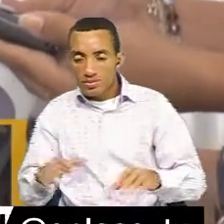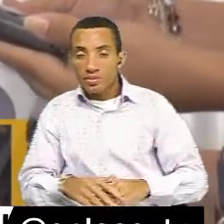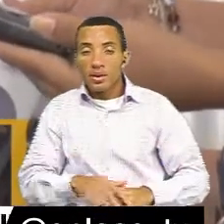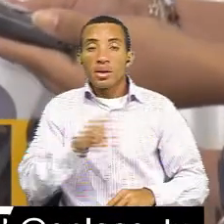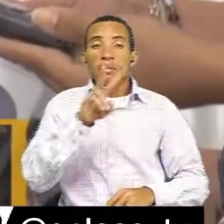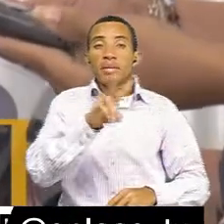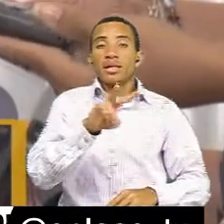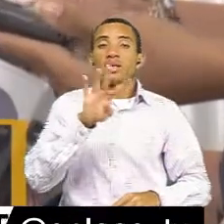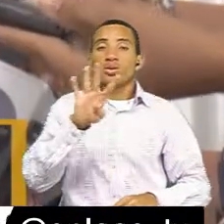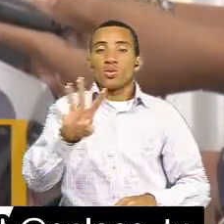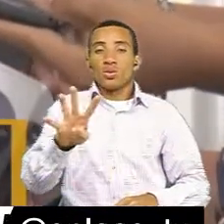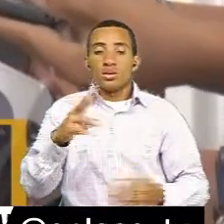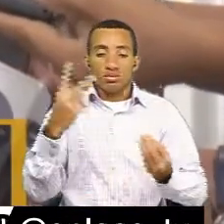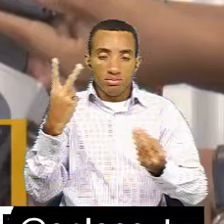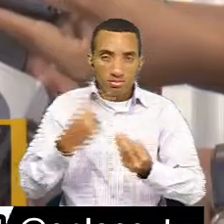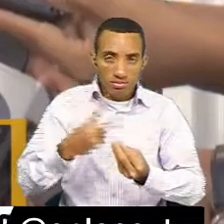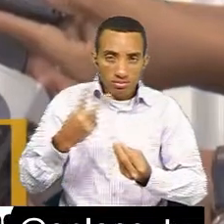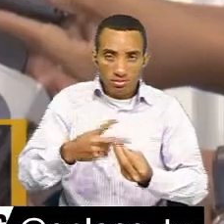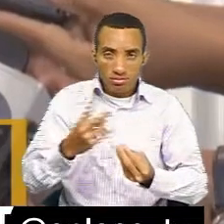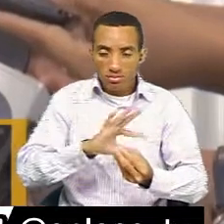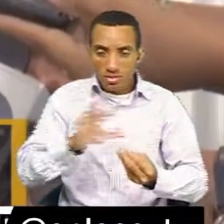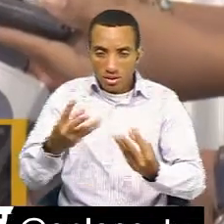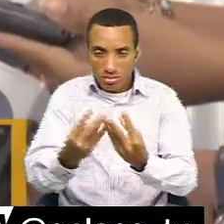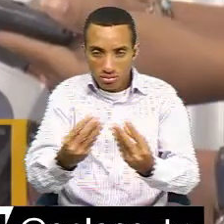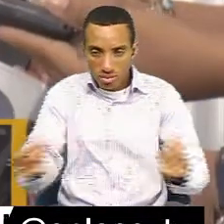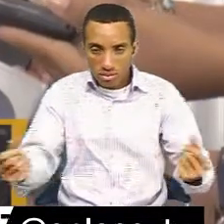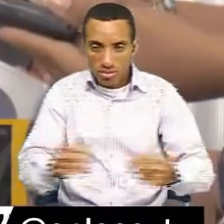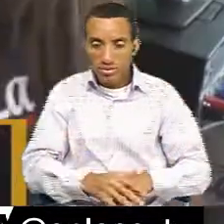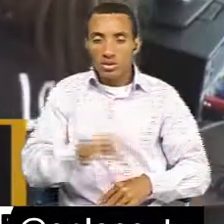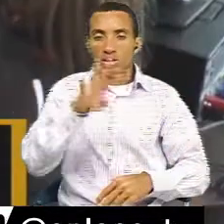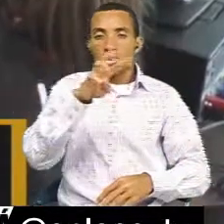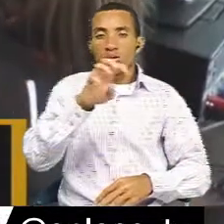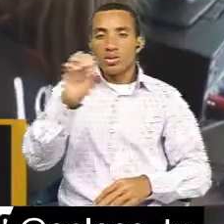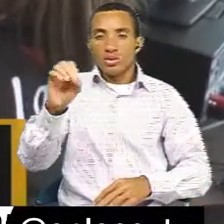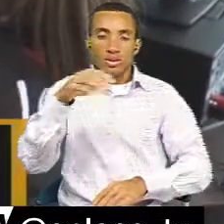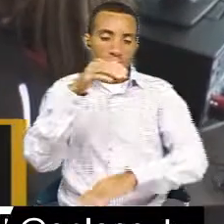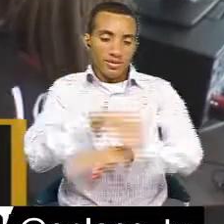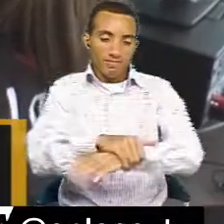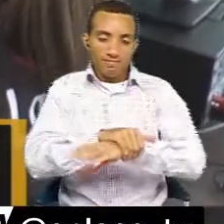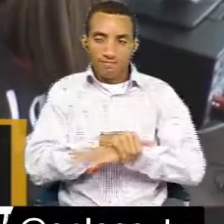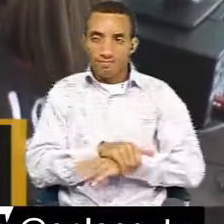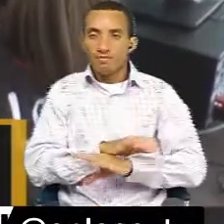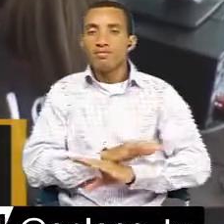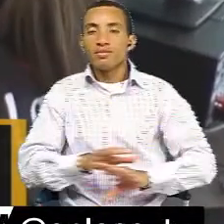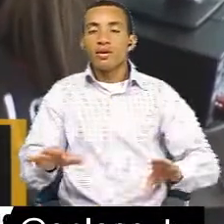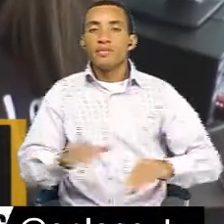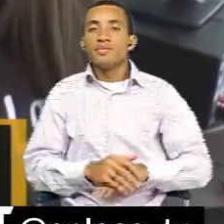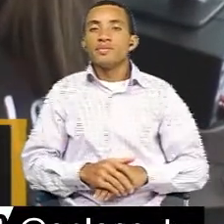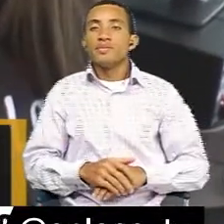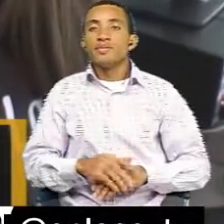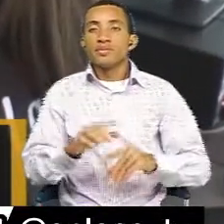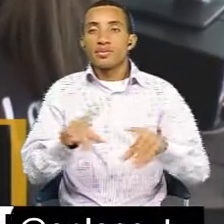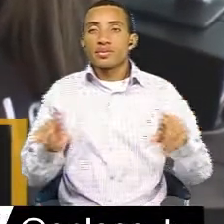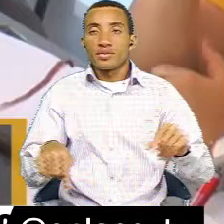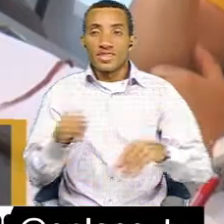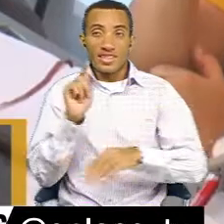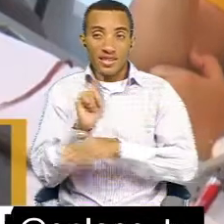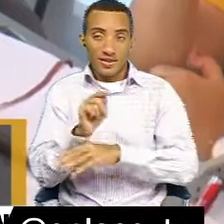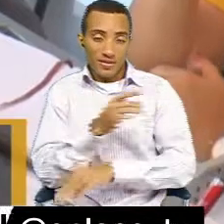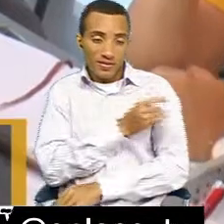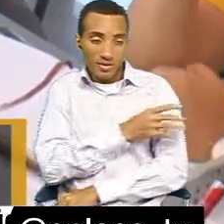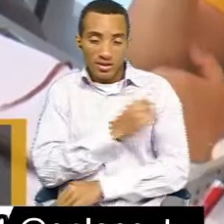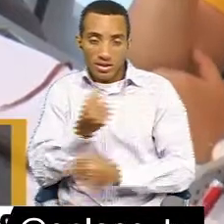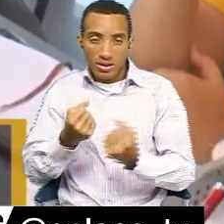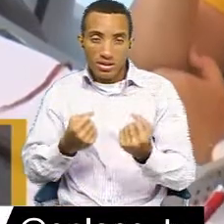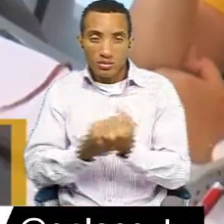bandas desarticuladas para un total de 90 capturas. Agradeció el alto funcionario de la Fiscalía General de la Nación a las fuerzas militares